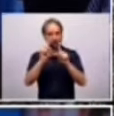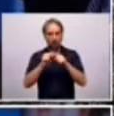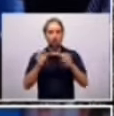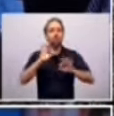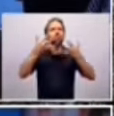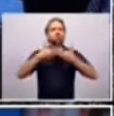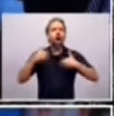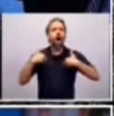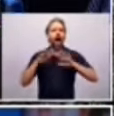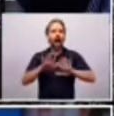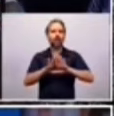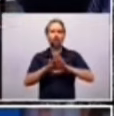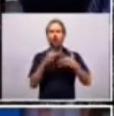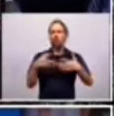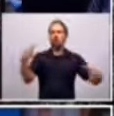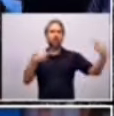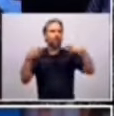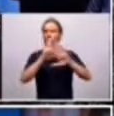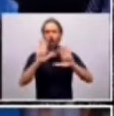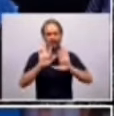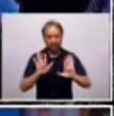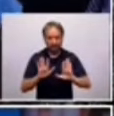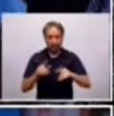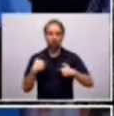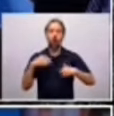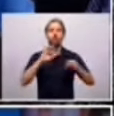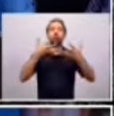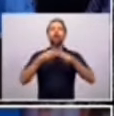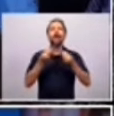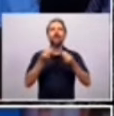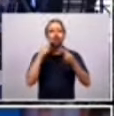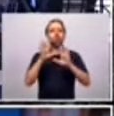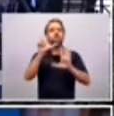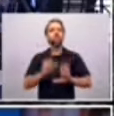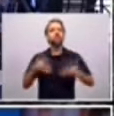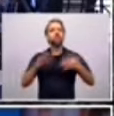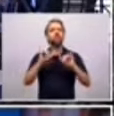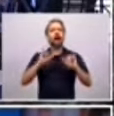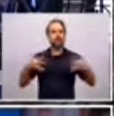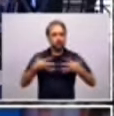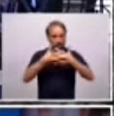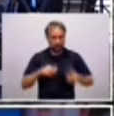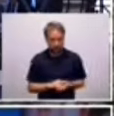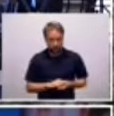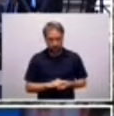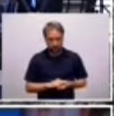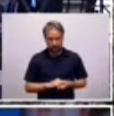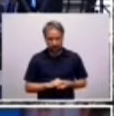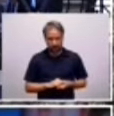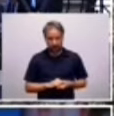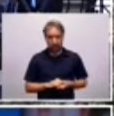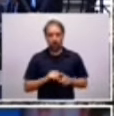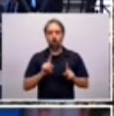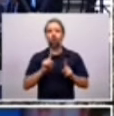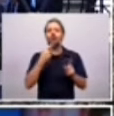a capitales extranjeros y rentabilizar lo poco que tiene. Bueno, vos fijate que recién estabas hablando de la venta de las empresas del